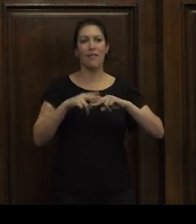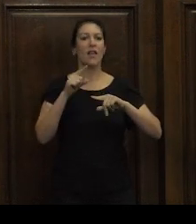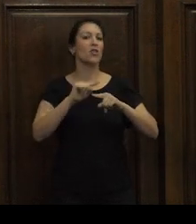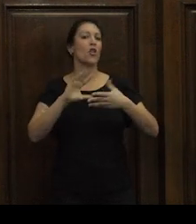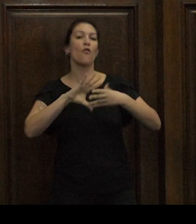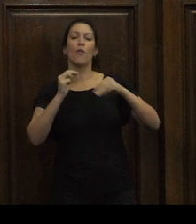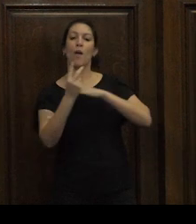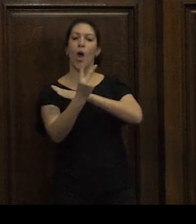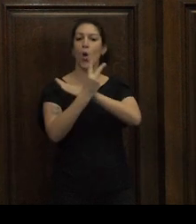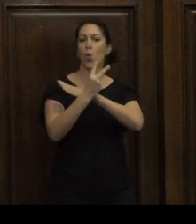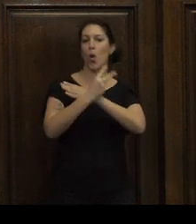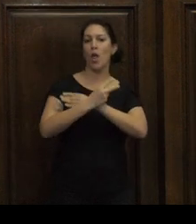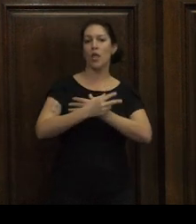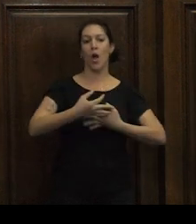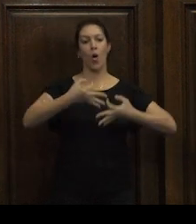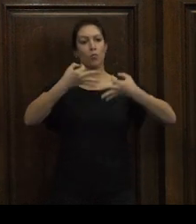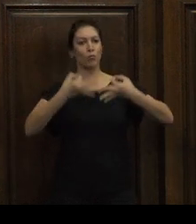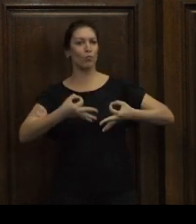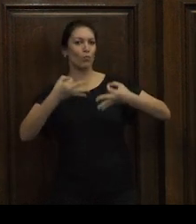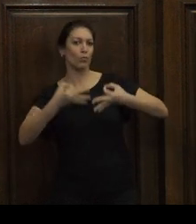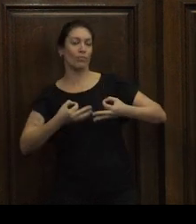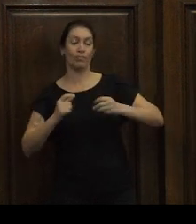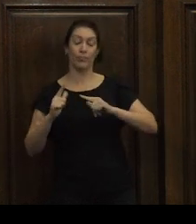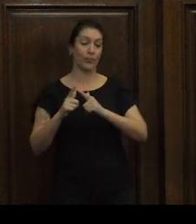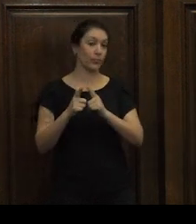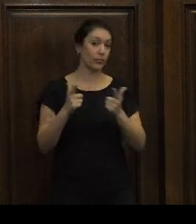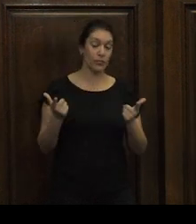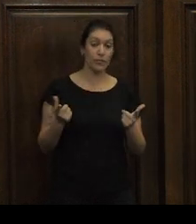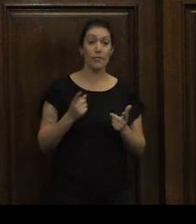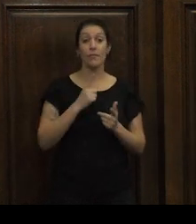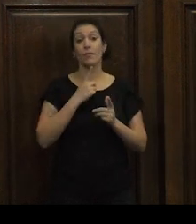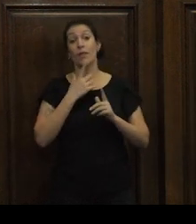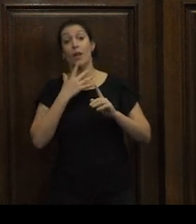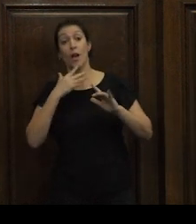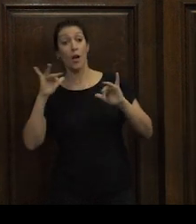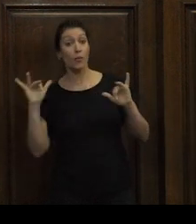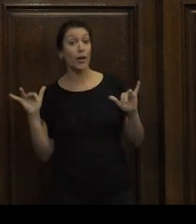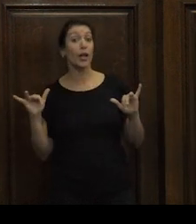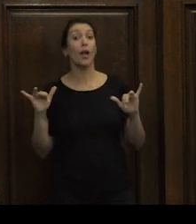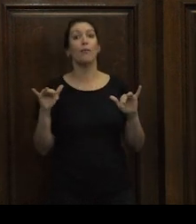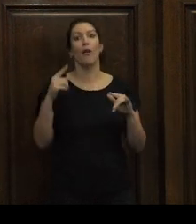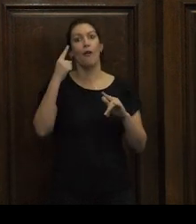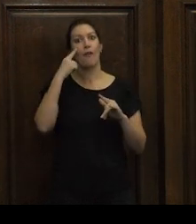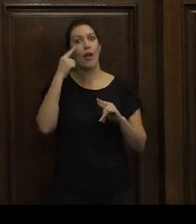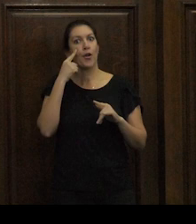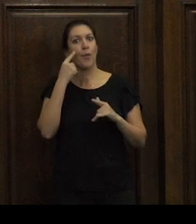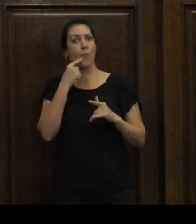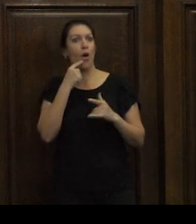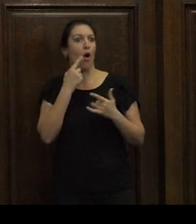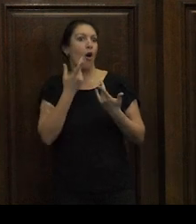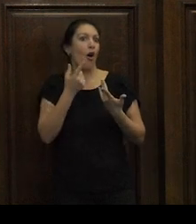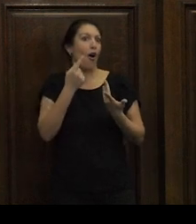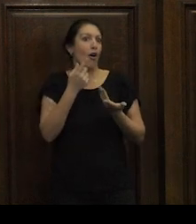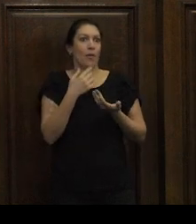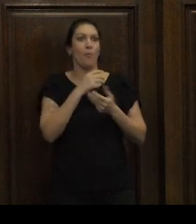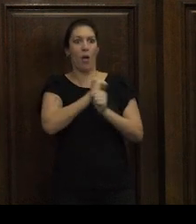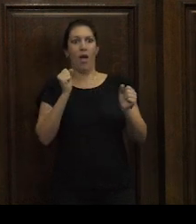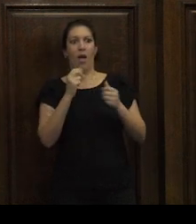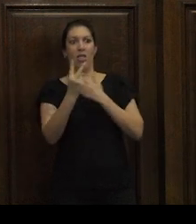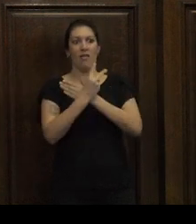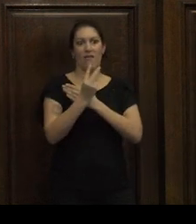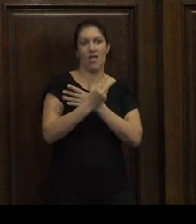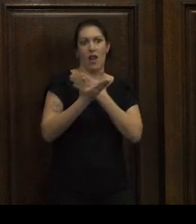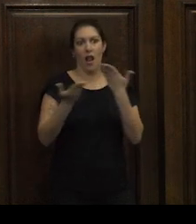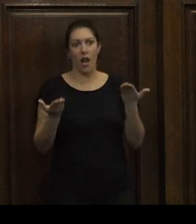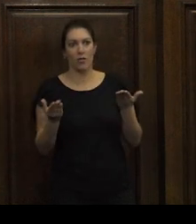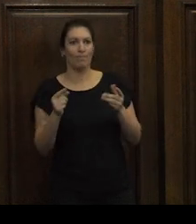supuestas protecciones y garantías de las viejas instituciones modernas, ¿no? Como por ejemplo la presunción de inocencia o el derecho a la legítima defensa,